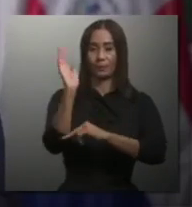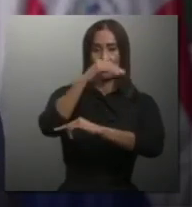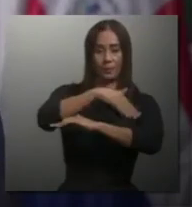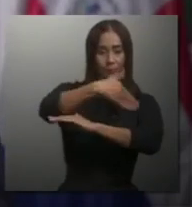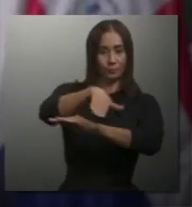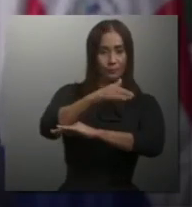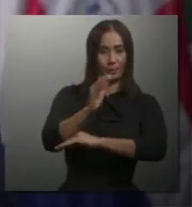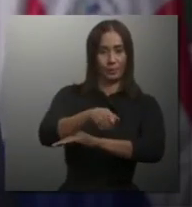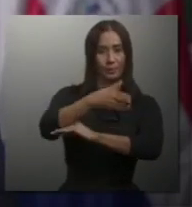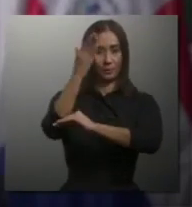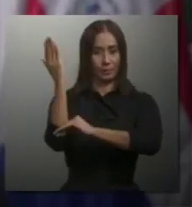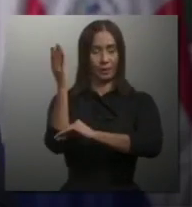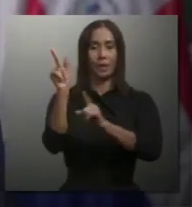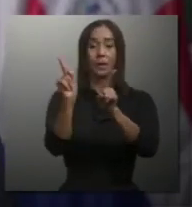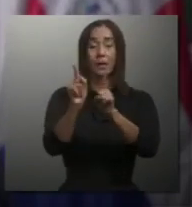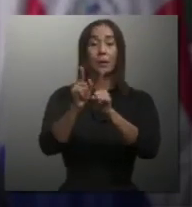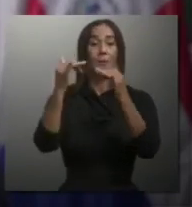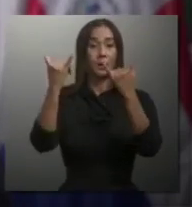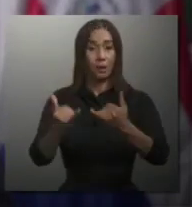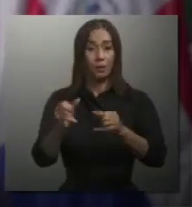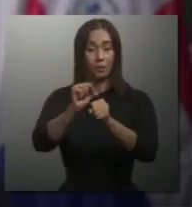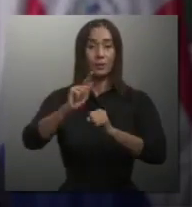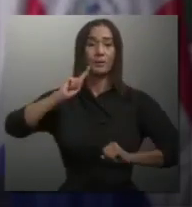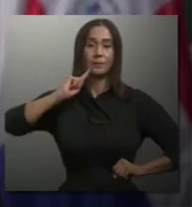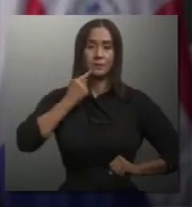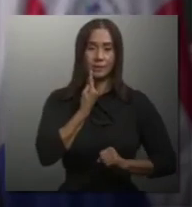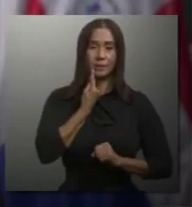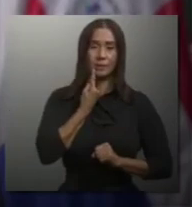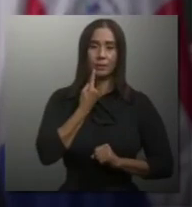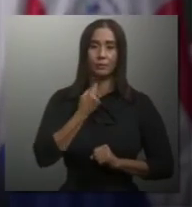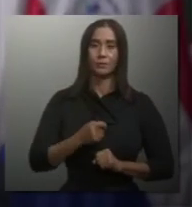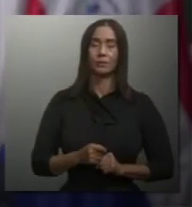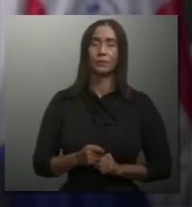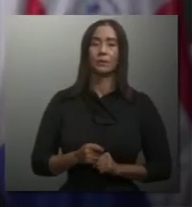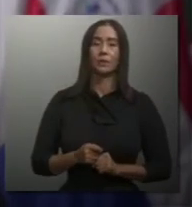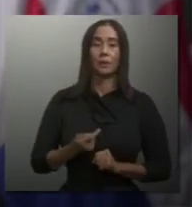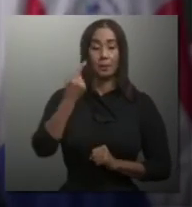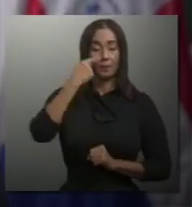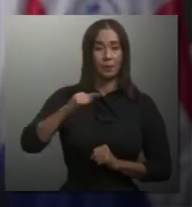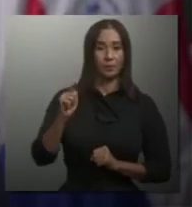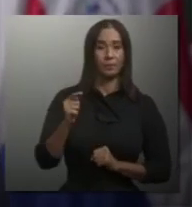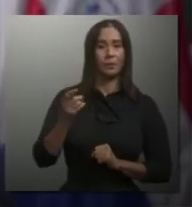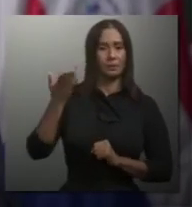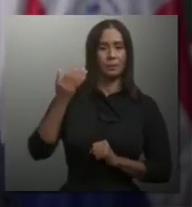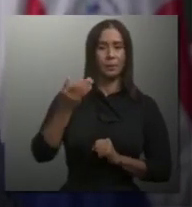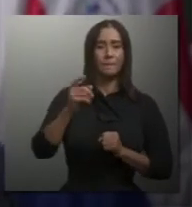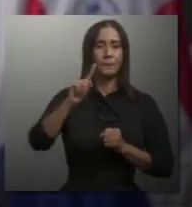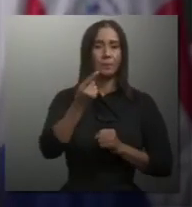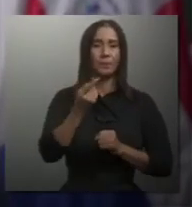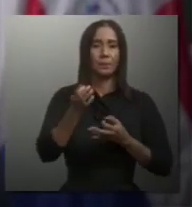la pandemia del coronavirus y que el gobierno dominicano responderá ante esta crisis hasta donde sus posibilidades